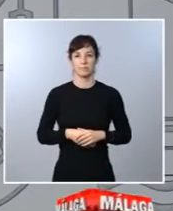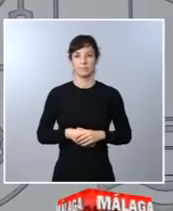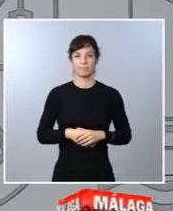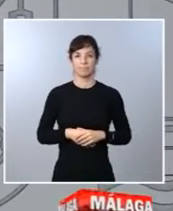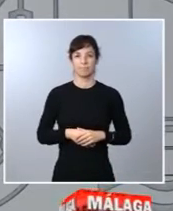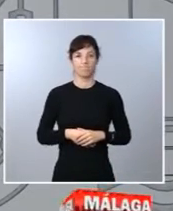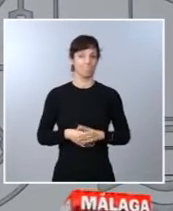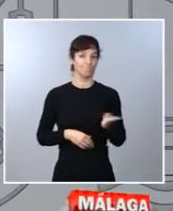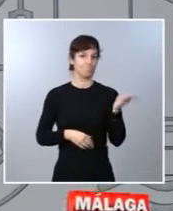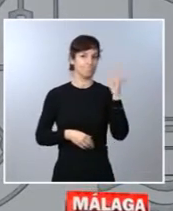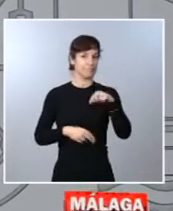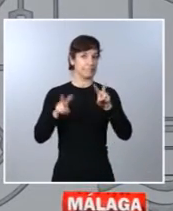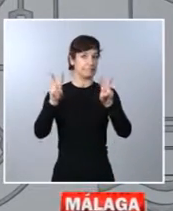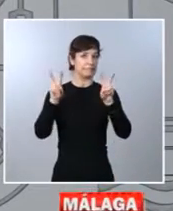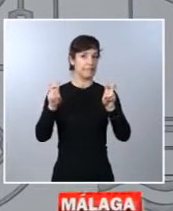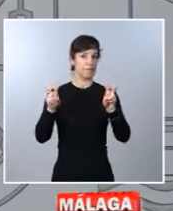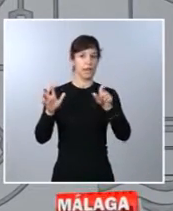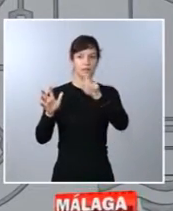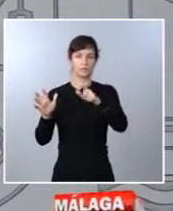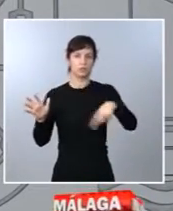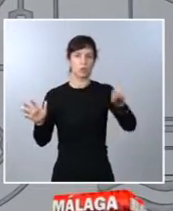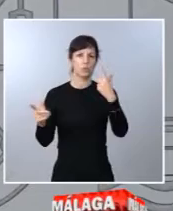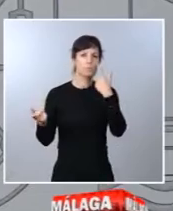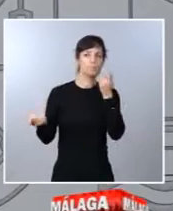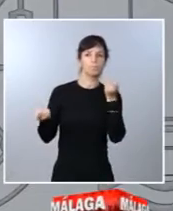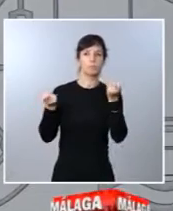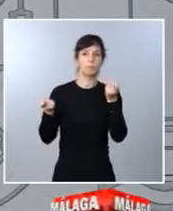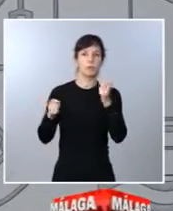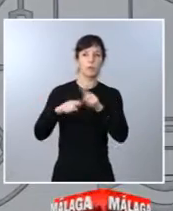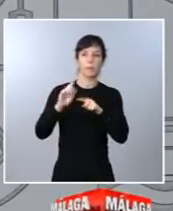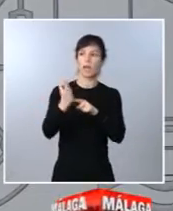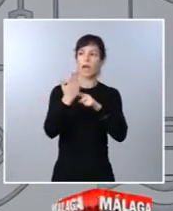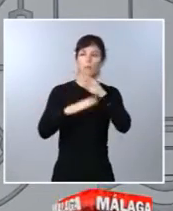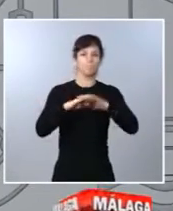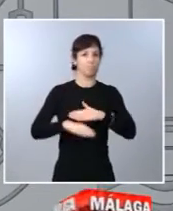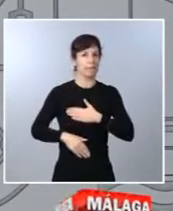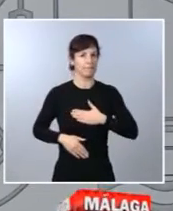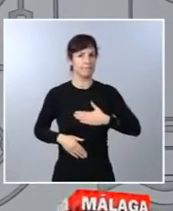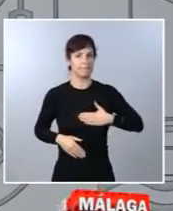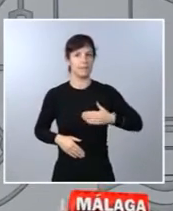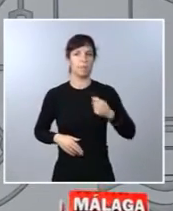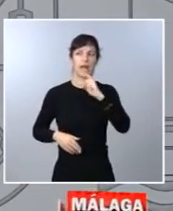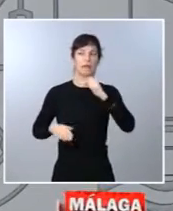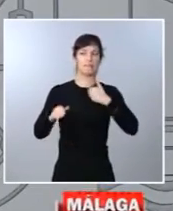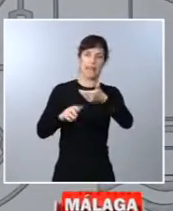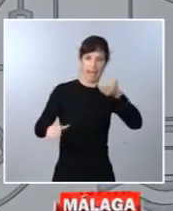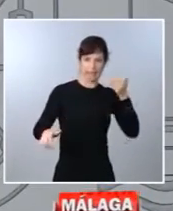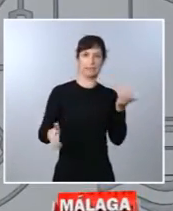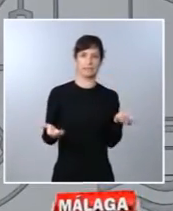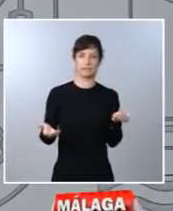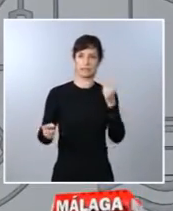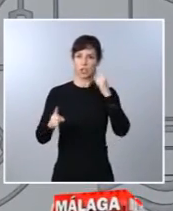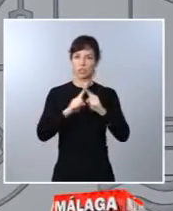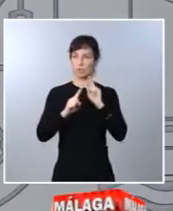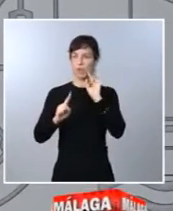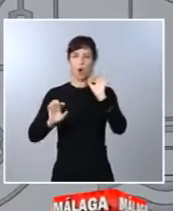pendiente, queriendo cumplir con aquello que se vaya a plantear y con una anticipación suficiente que le permita ordenar estas